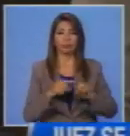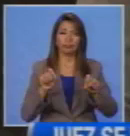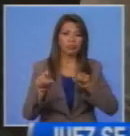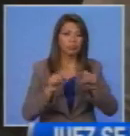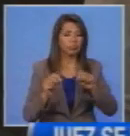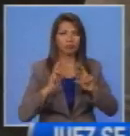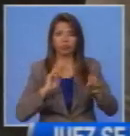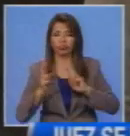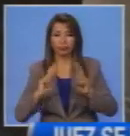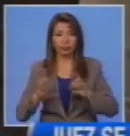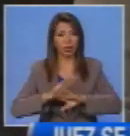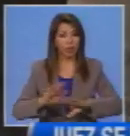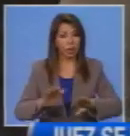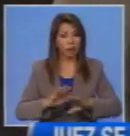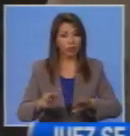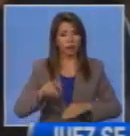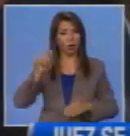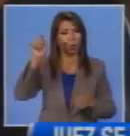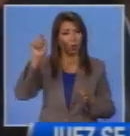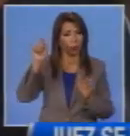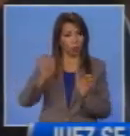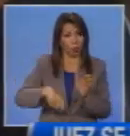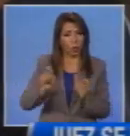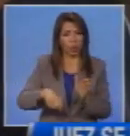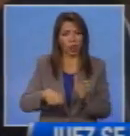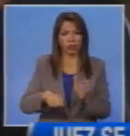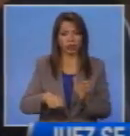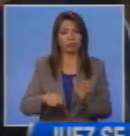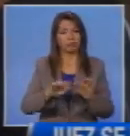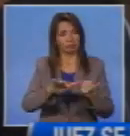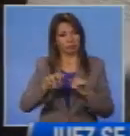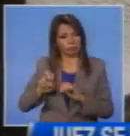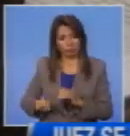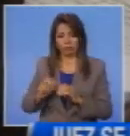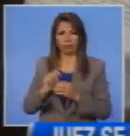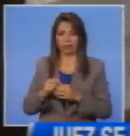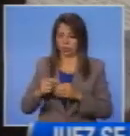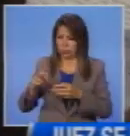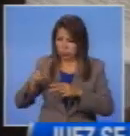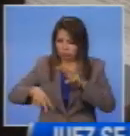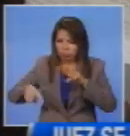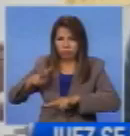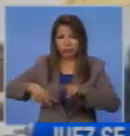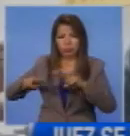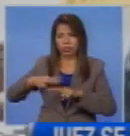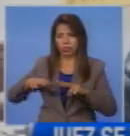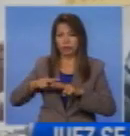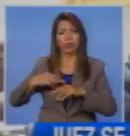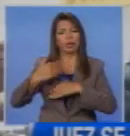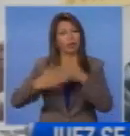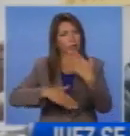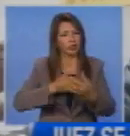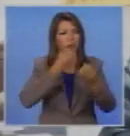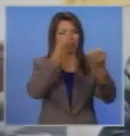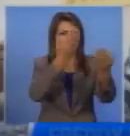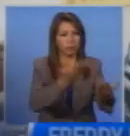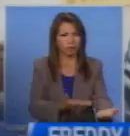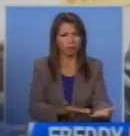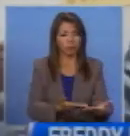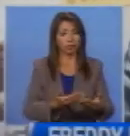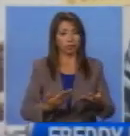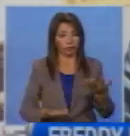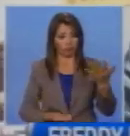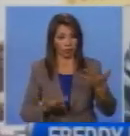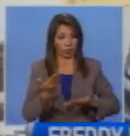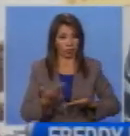Íñiguez se tomará algunos días seguramente para pronunciarse respecto del dictamen fiscal de que sea iniciado un juicio en